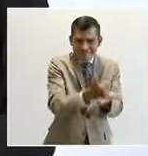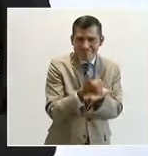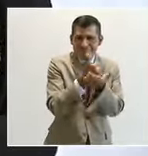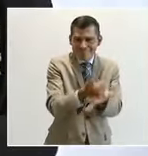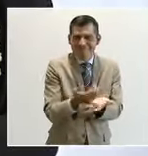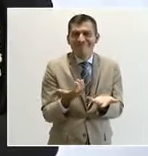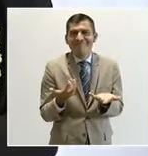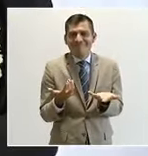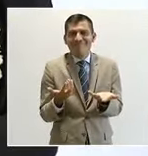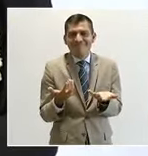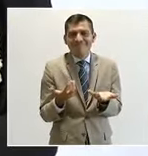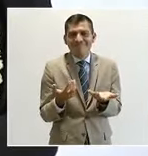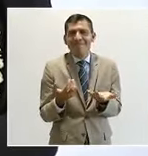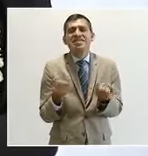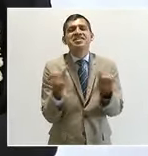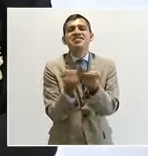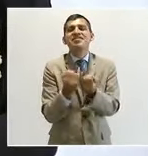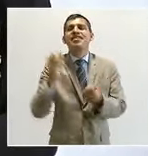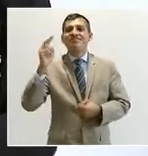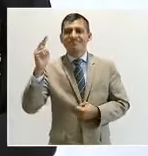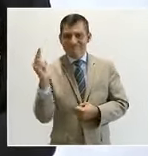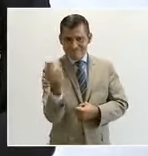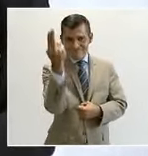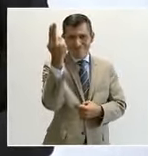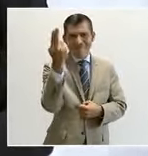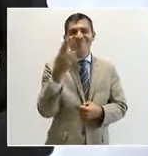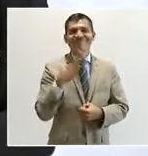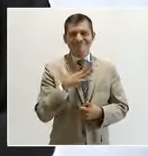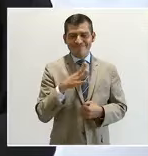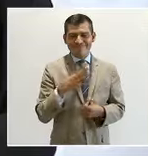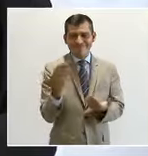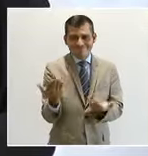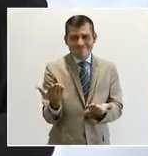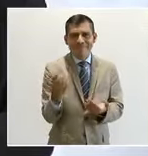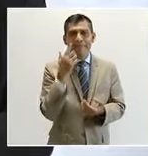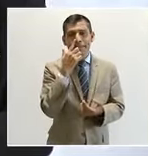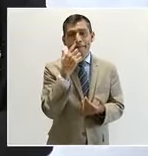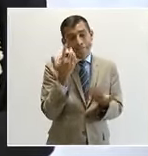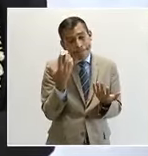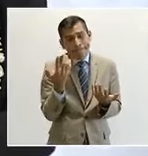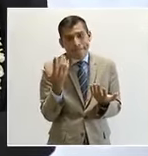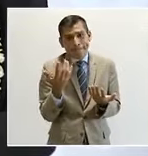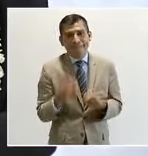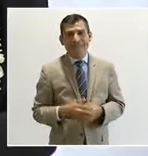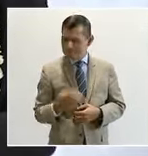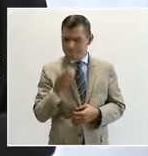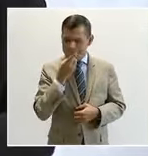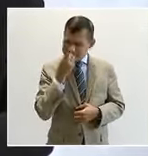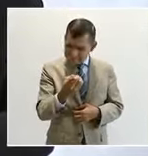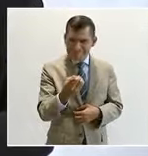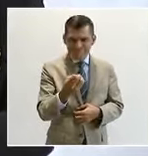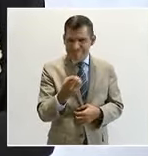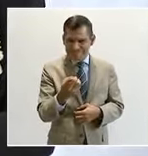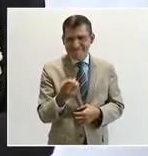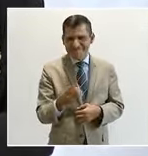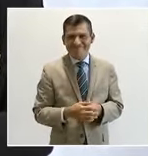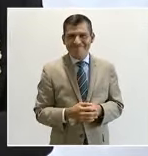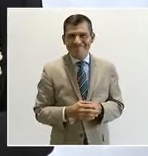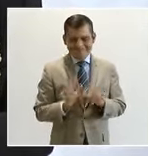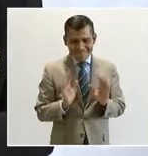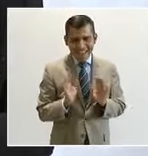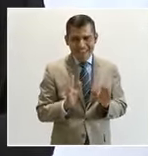está esta universidad que de una vez les voy a decir para que yo